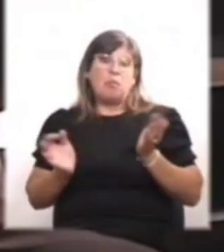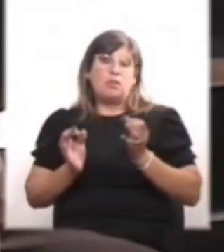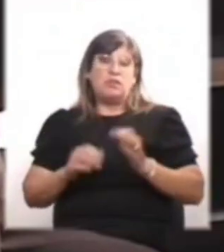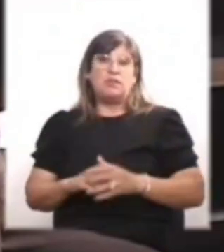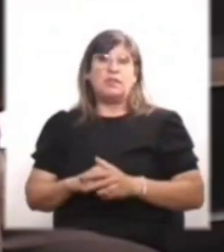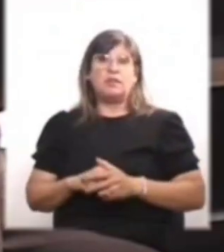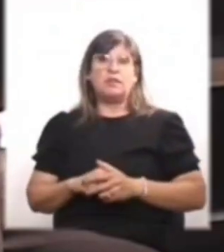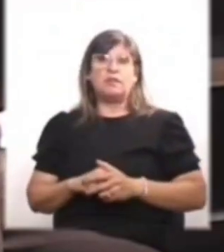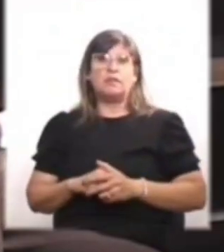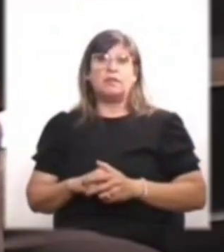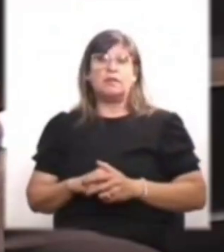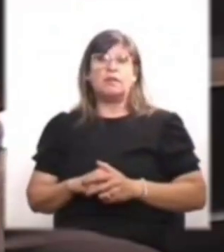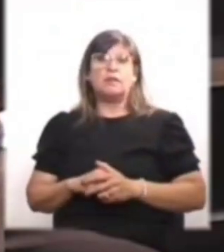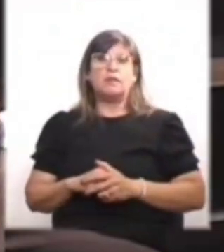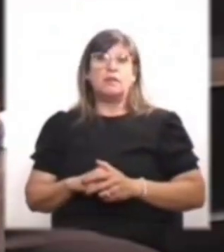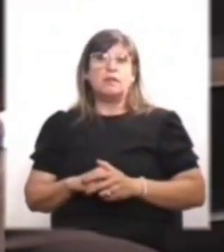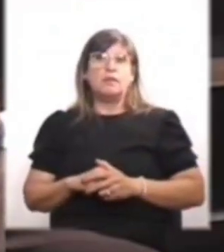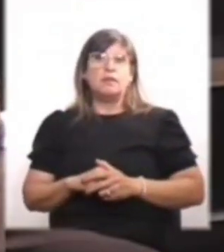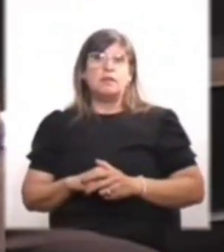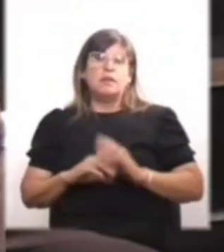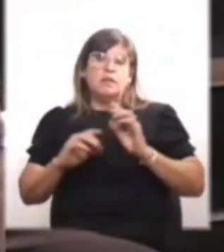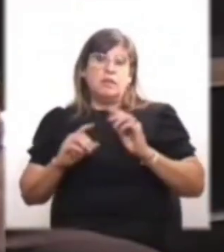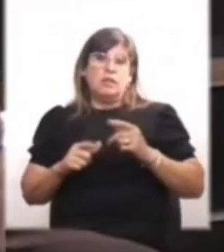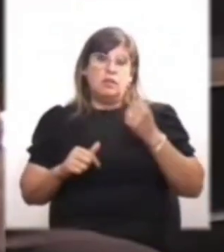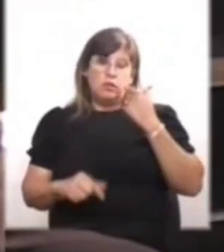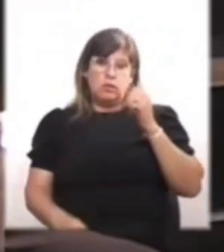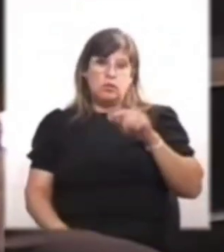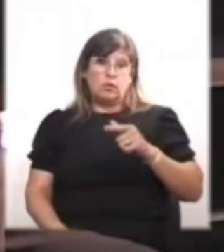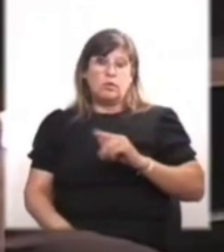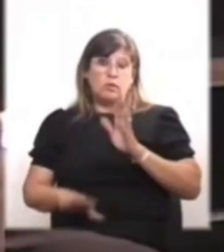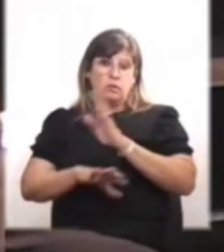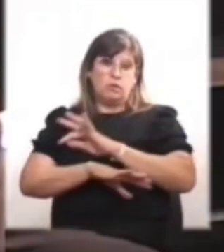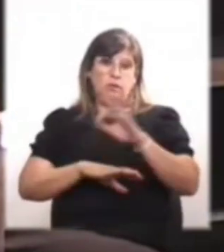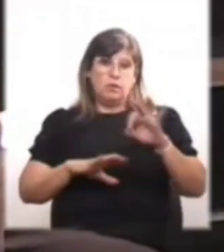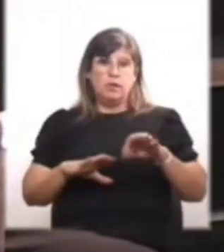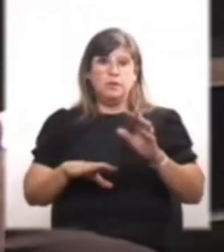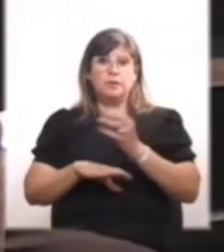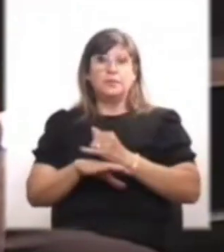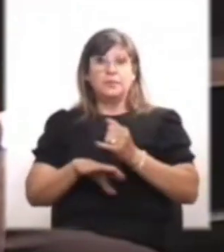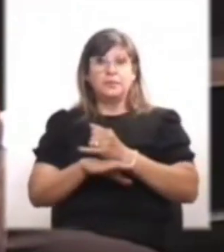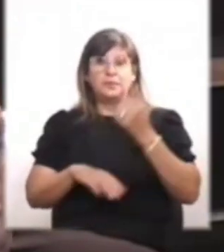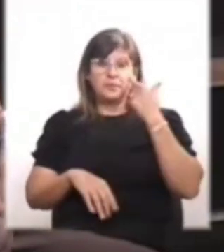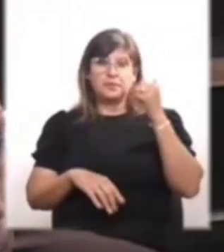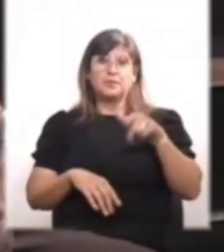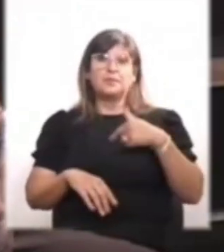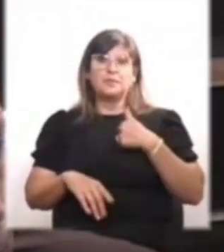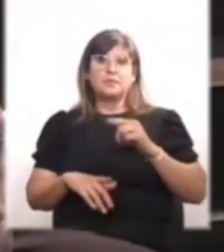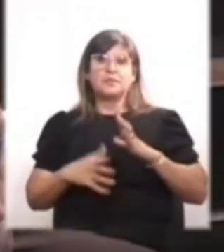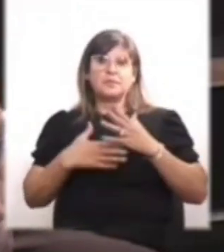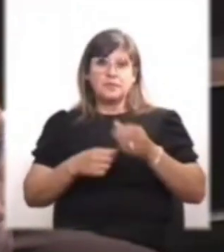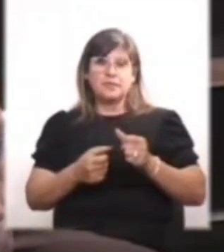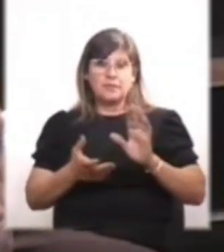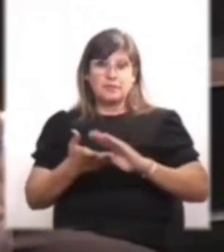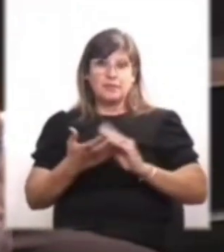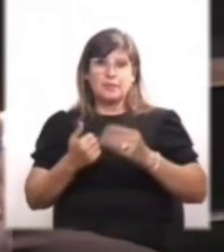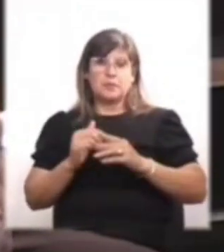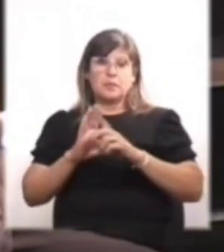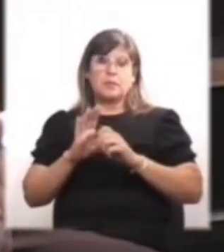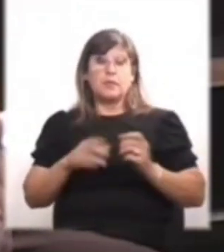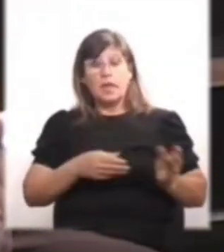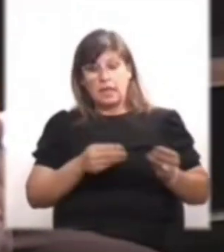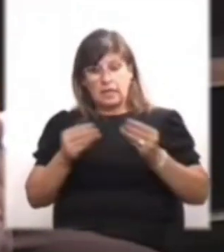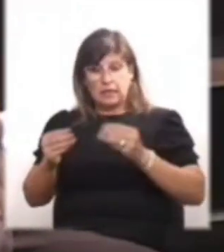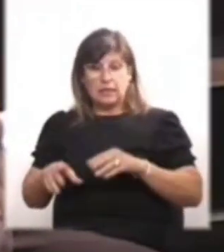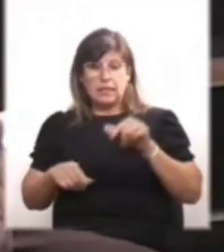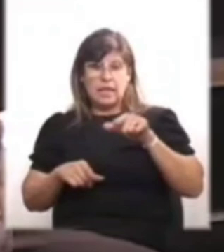específicas, no solamente, sino también en la arquitectura institucional. Apoyo el proyecto de ley que hace este traspaso. Me